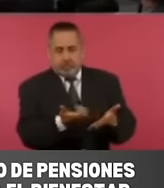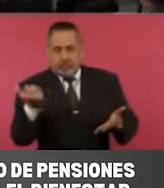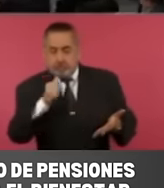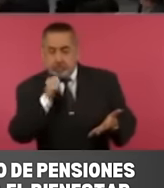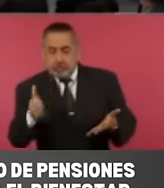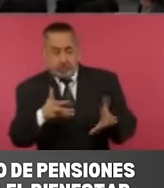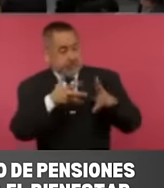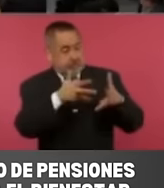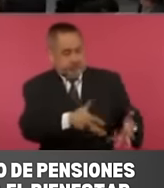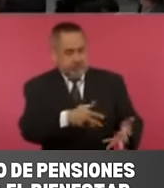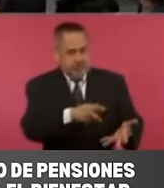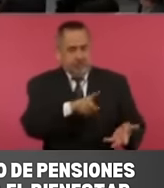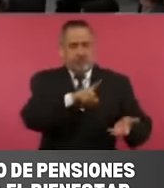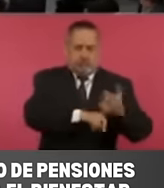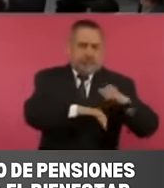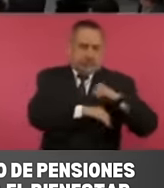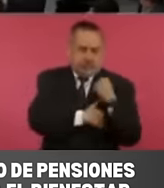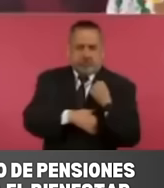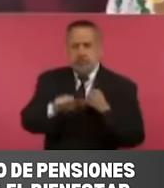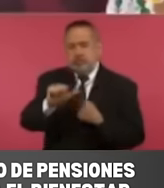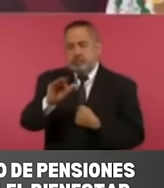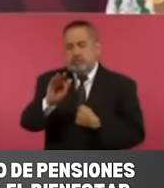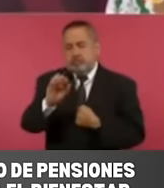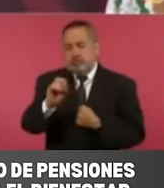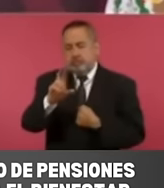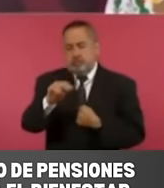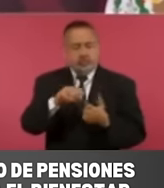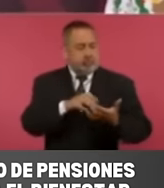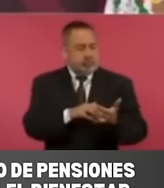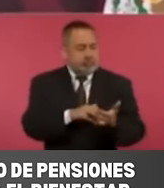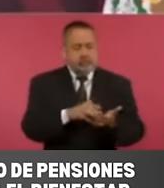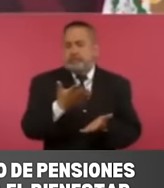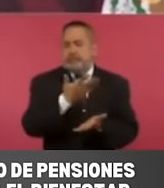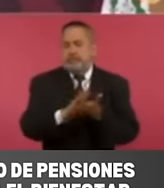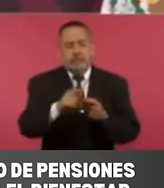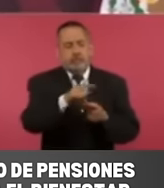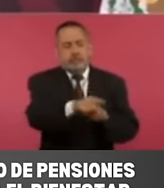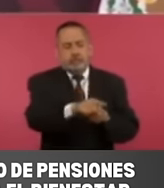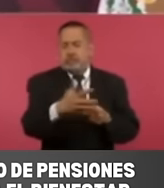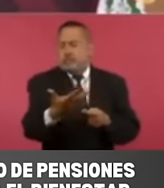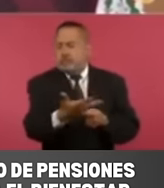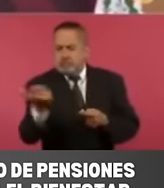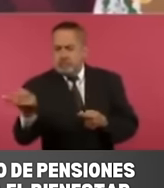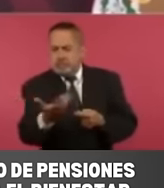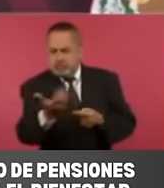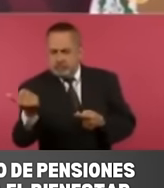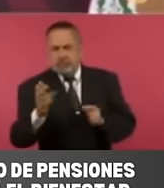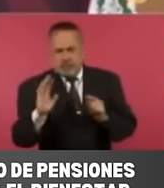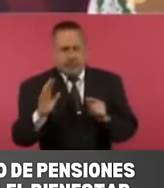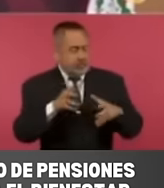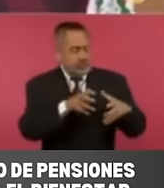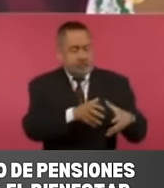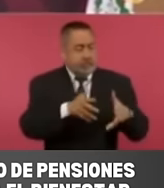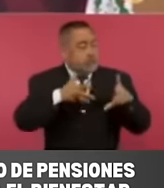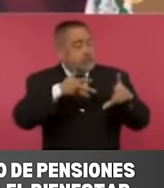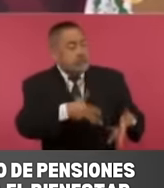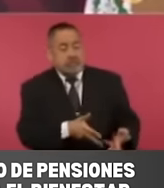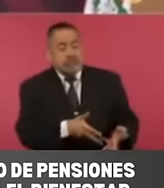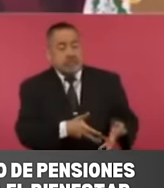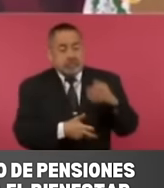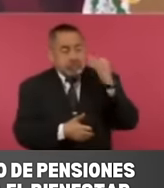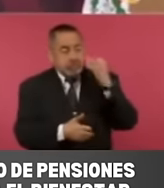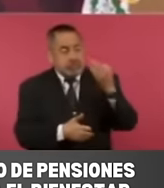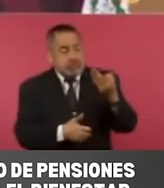de esos recursos que no tienen que ver con las cuentas individuales,